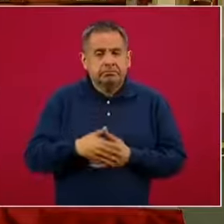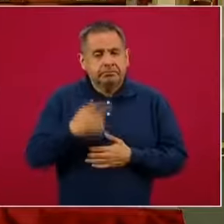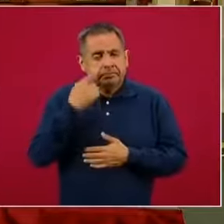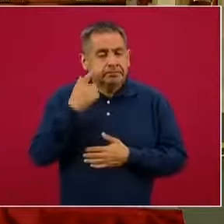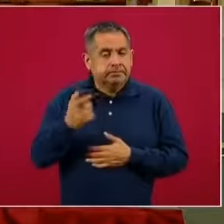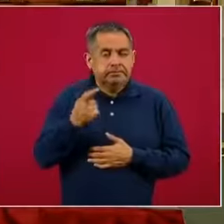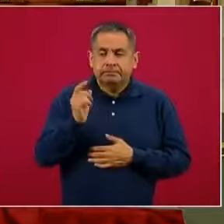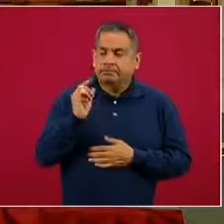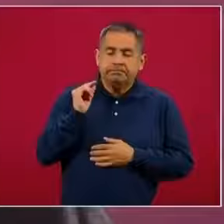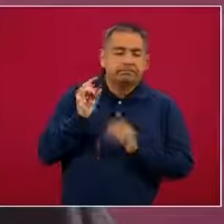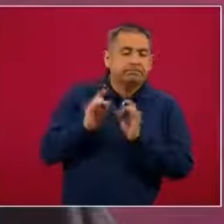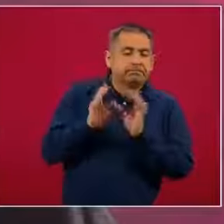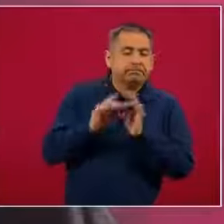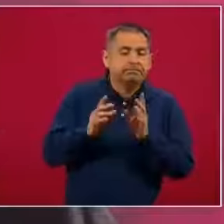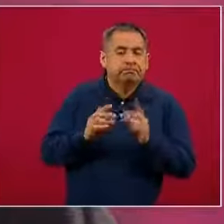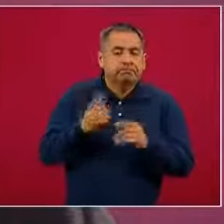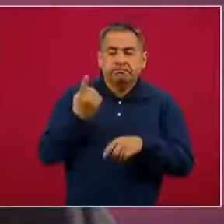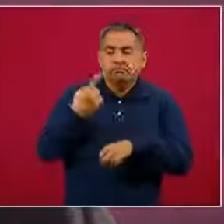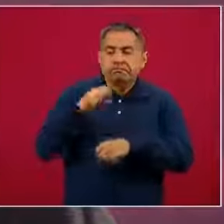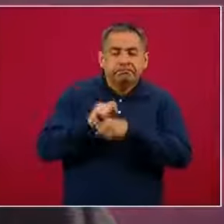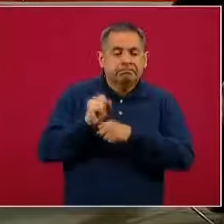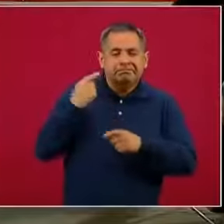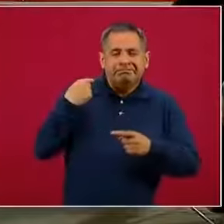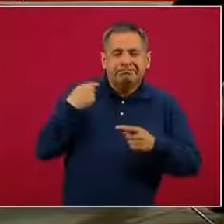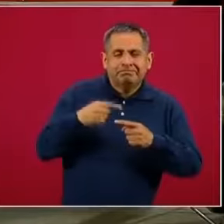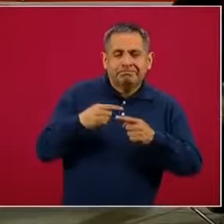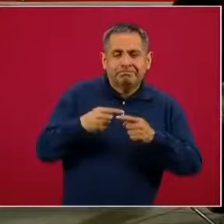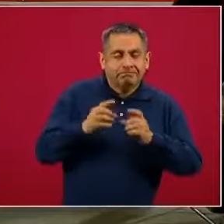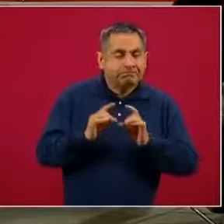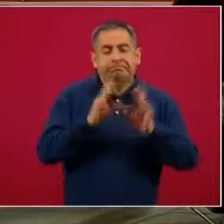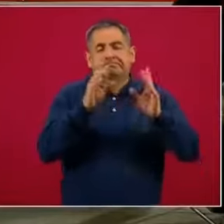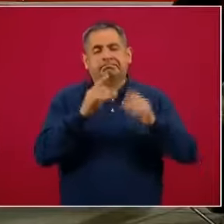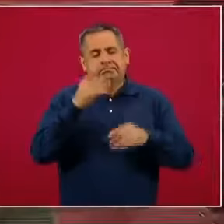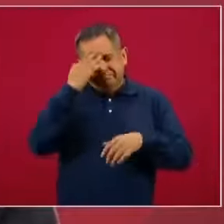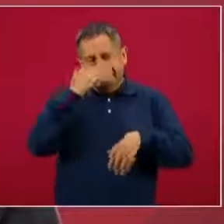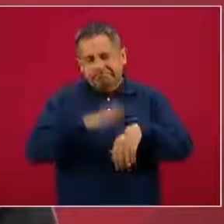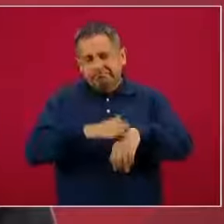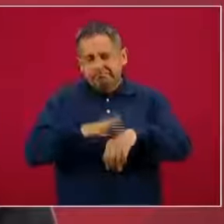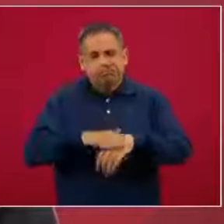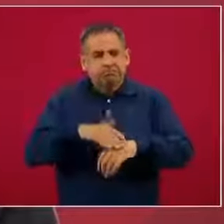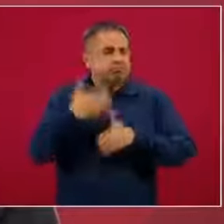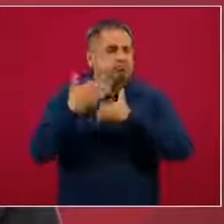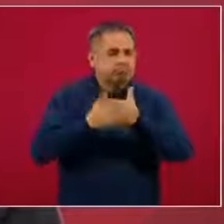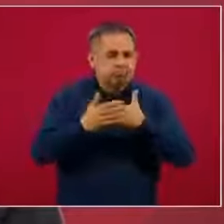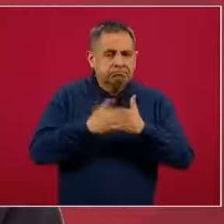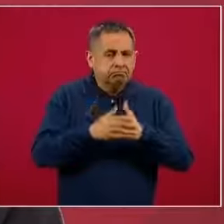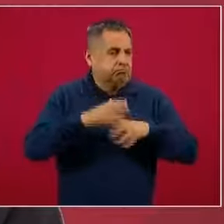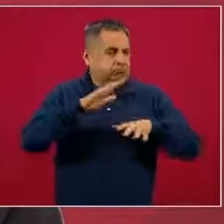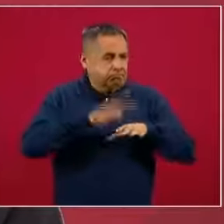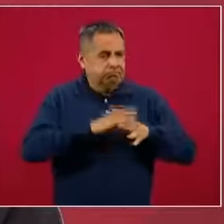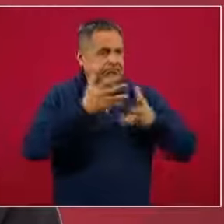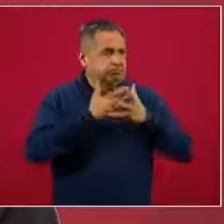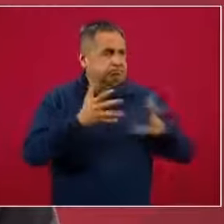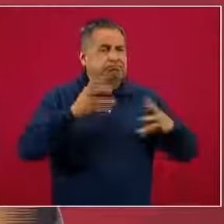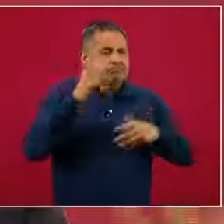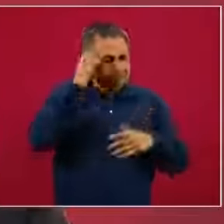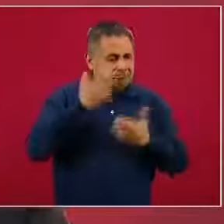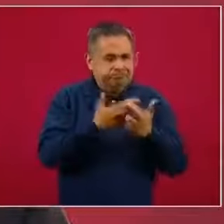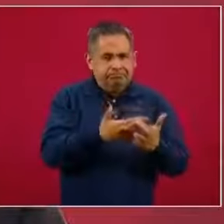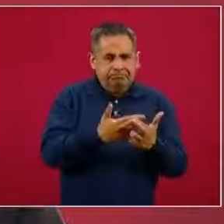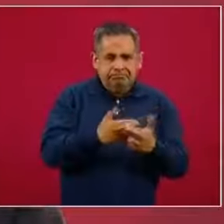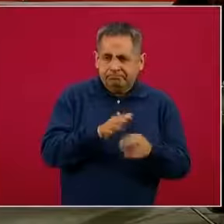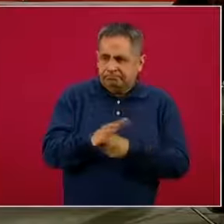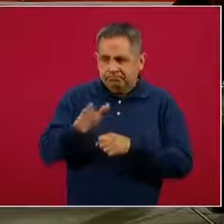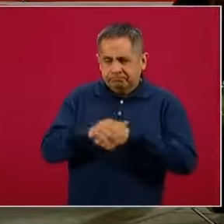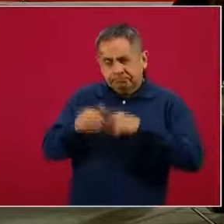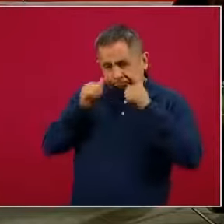pocos días y en pocas semanas anticipamos que vamos a lograr nuevamente expandir la capacidad de respuesta para cubrir